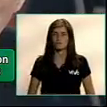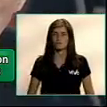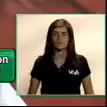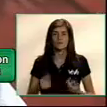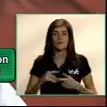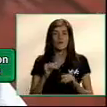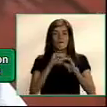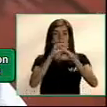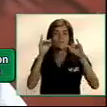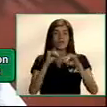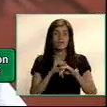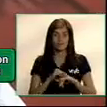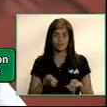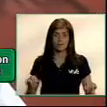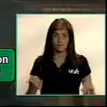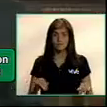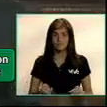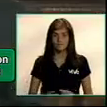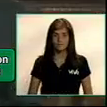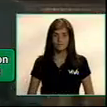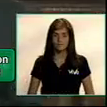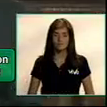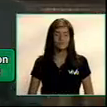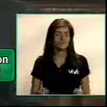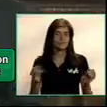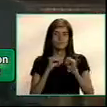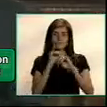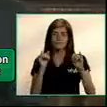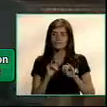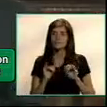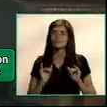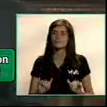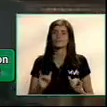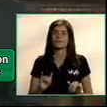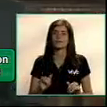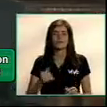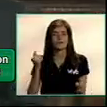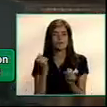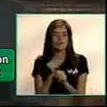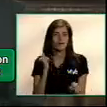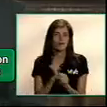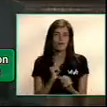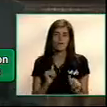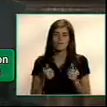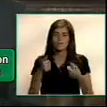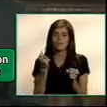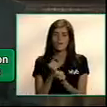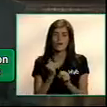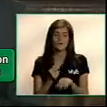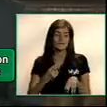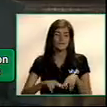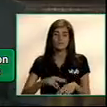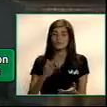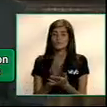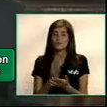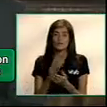muy feliz. Y de la felicidad y del trabajo, porque empezó a trabajar desde niño, siempre